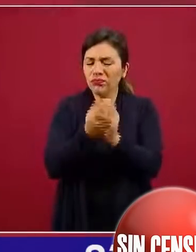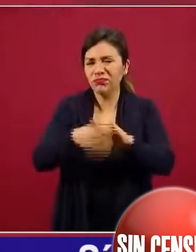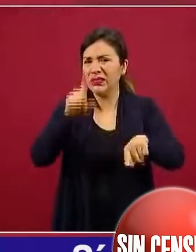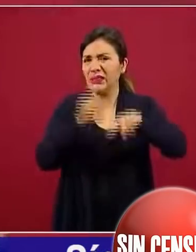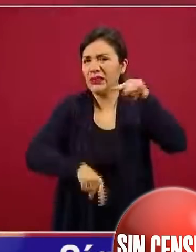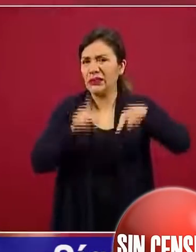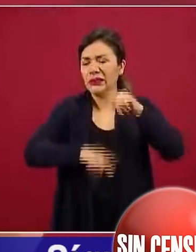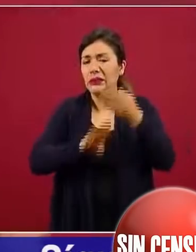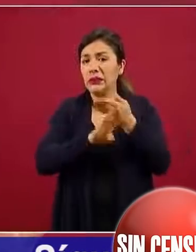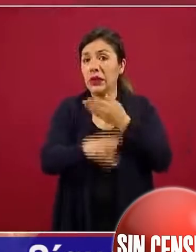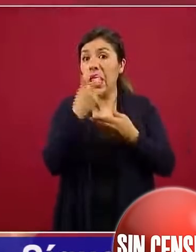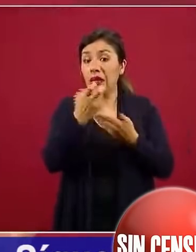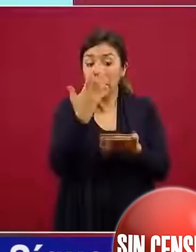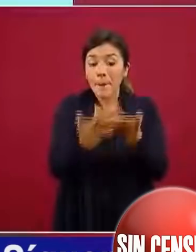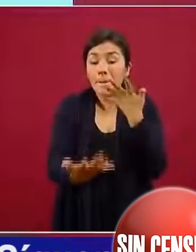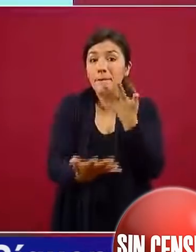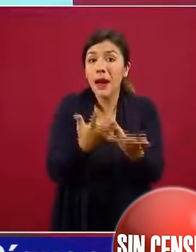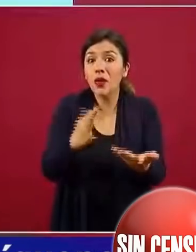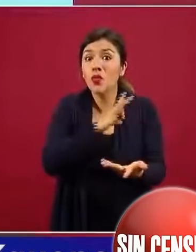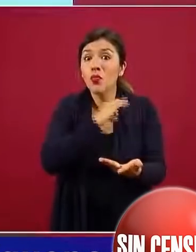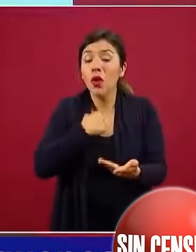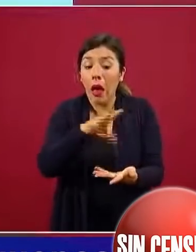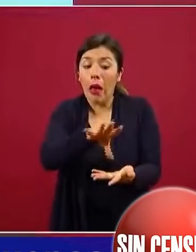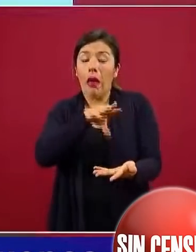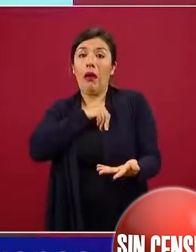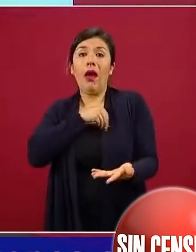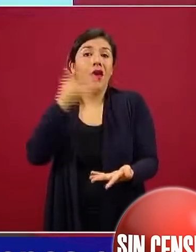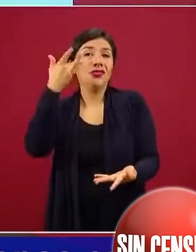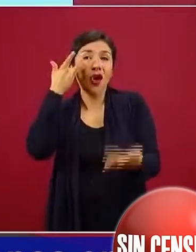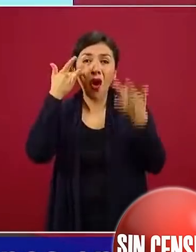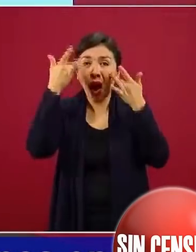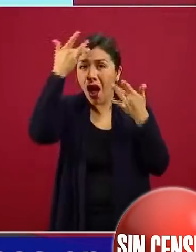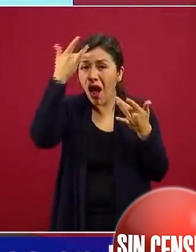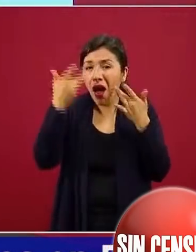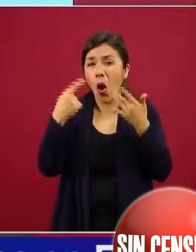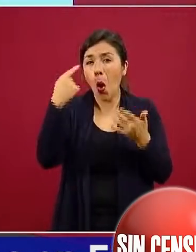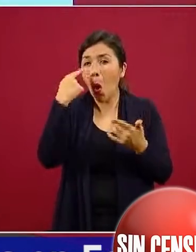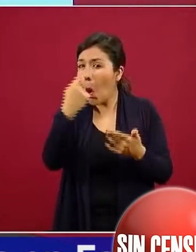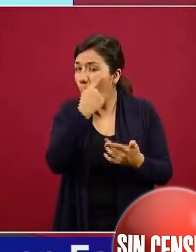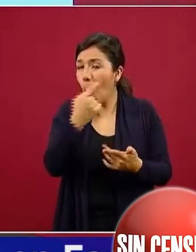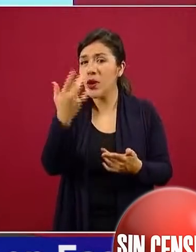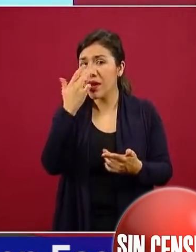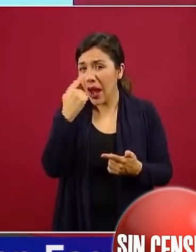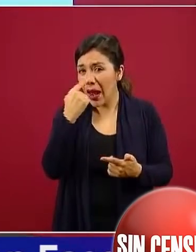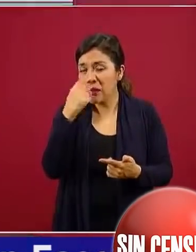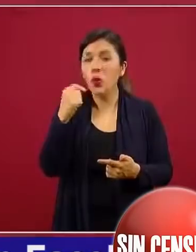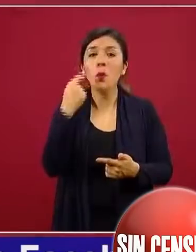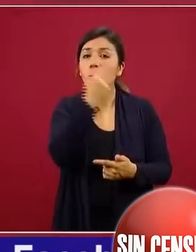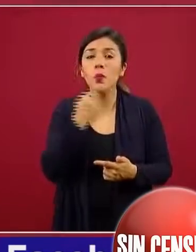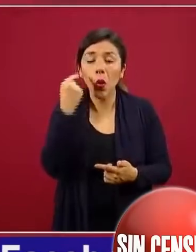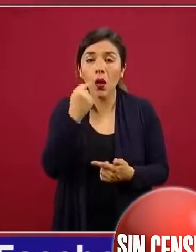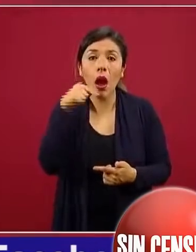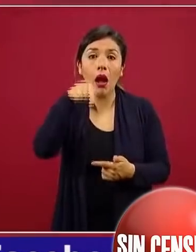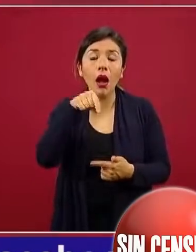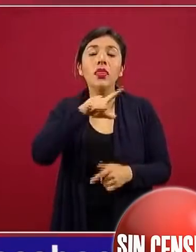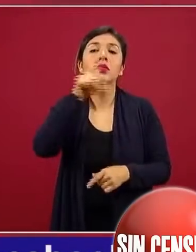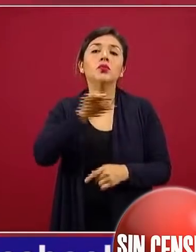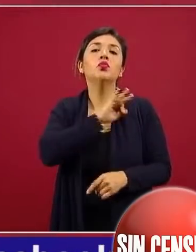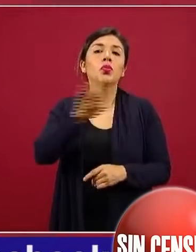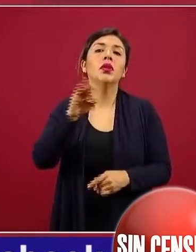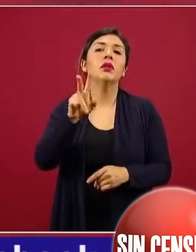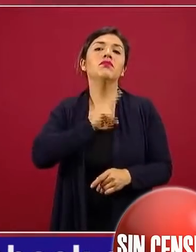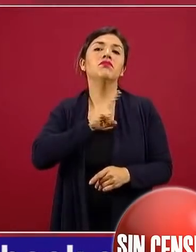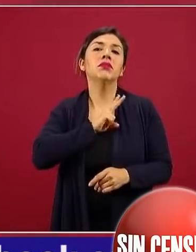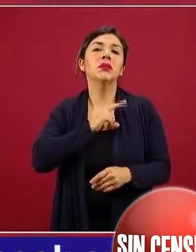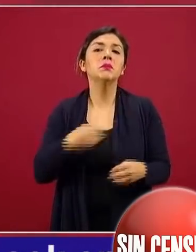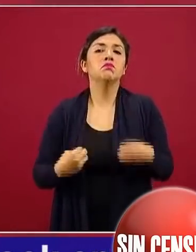evitar que a través de las manos nos contagiemos por tocarnos los ojos, la nariz o la boca y llevar el virus a